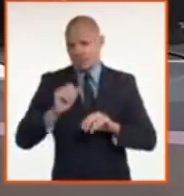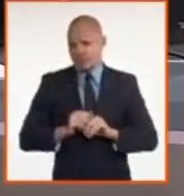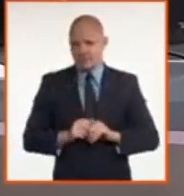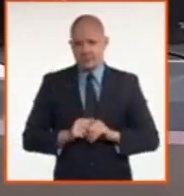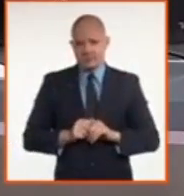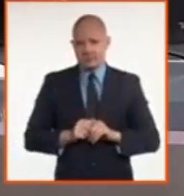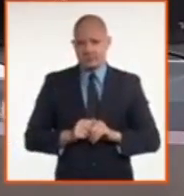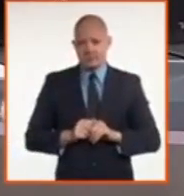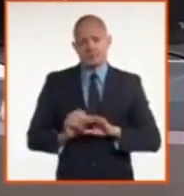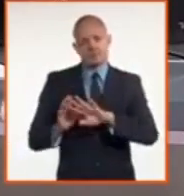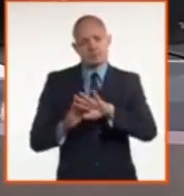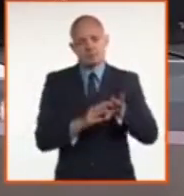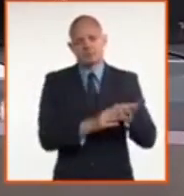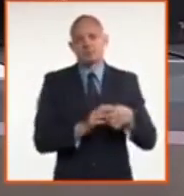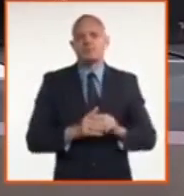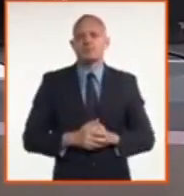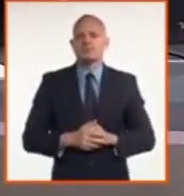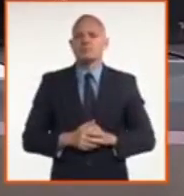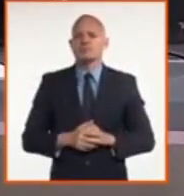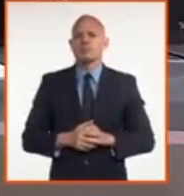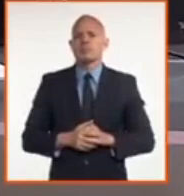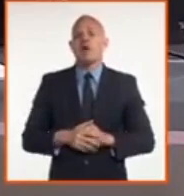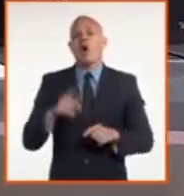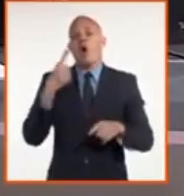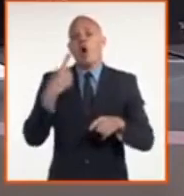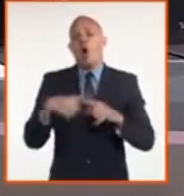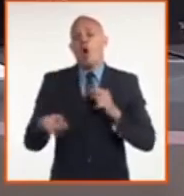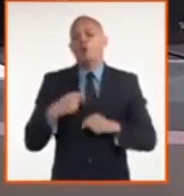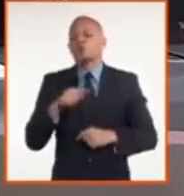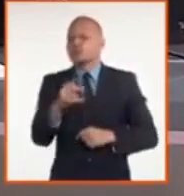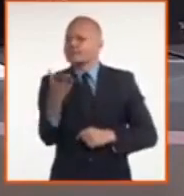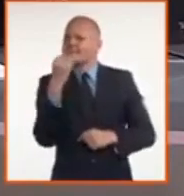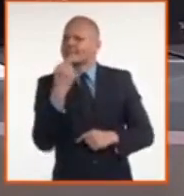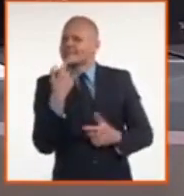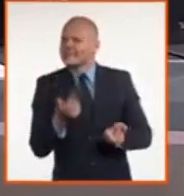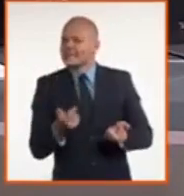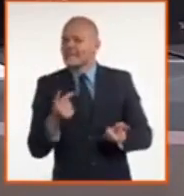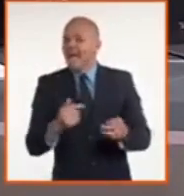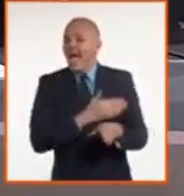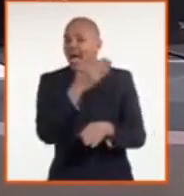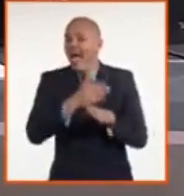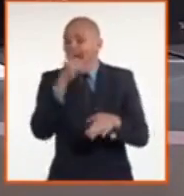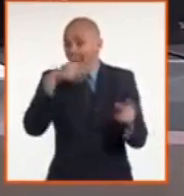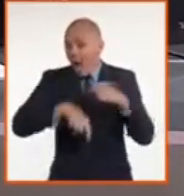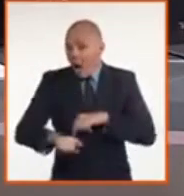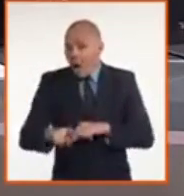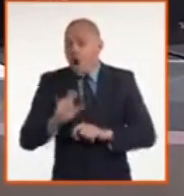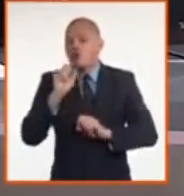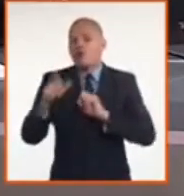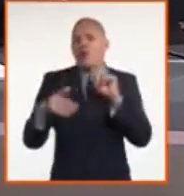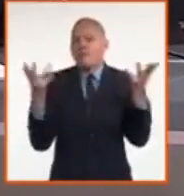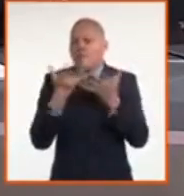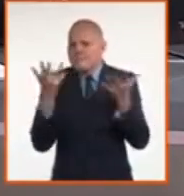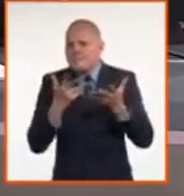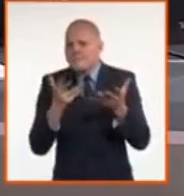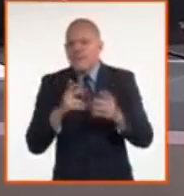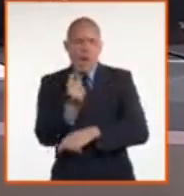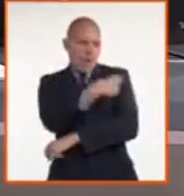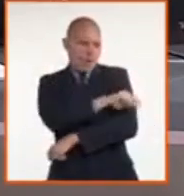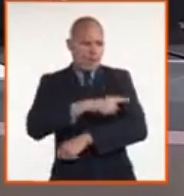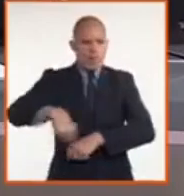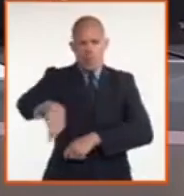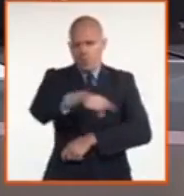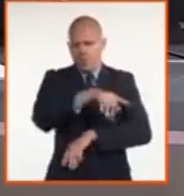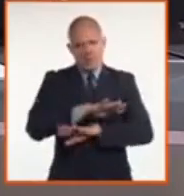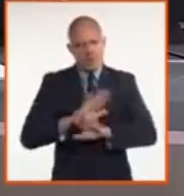avalada de personas naturales significa eso que en este primer momento solo las personas naturales son las que podrán ir a cambiar no podrán ir las personas jurídicas